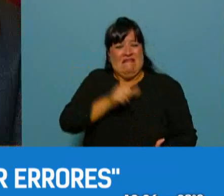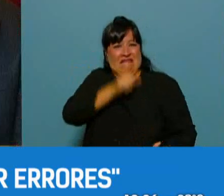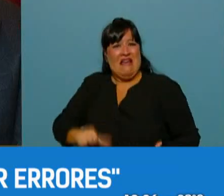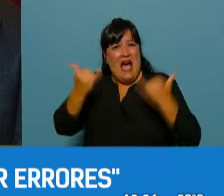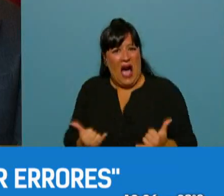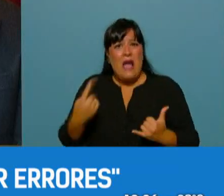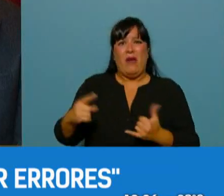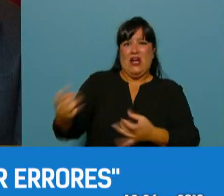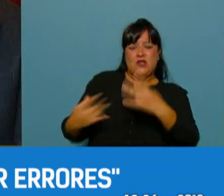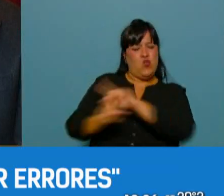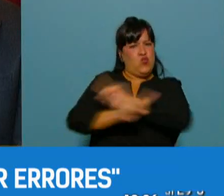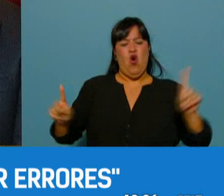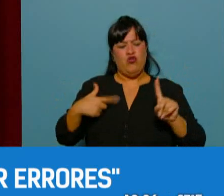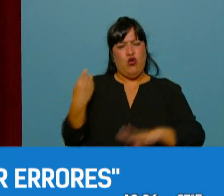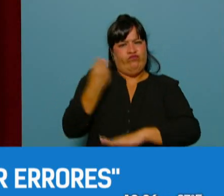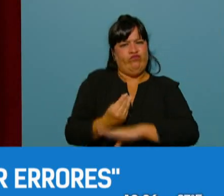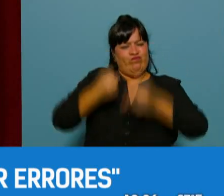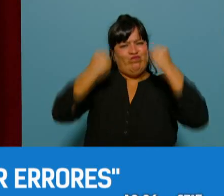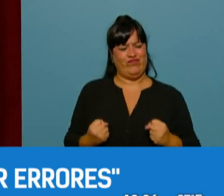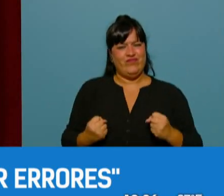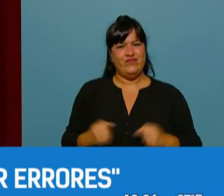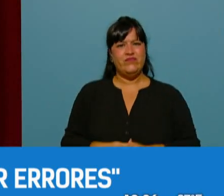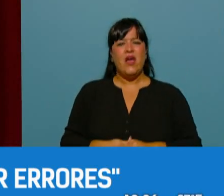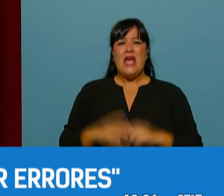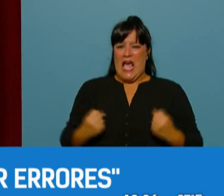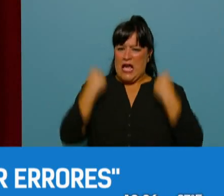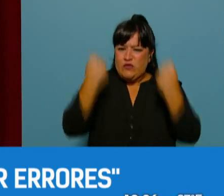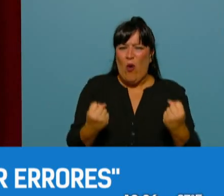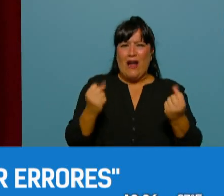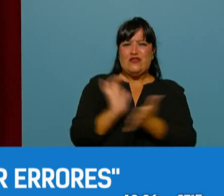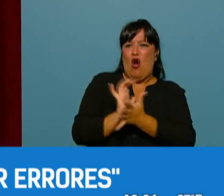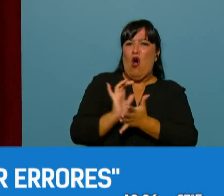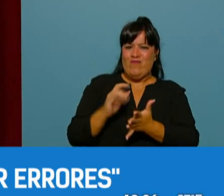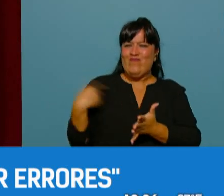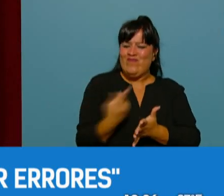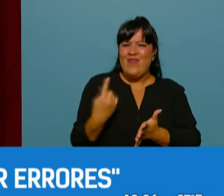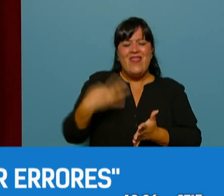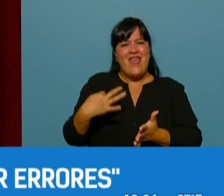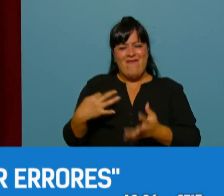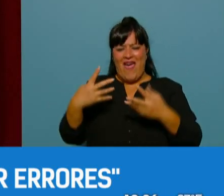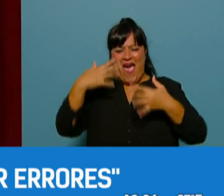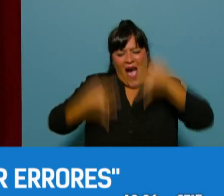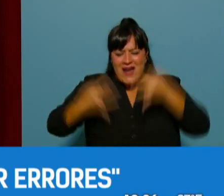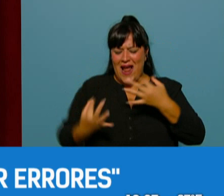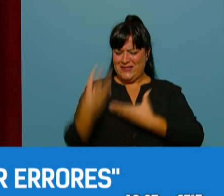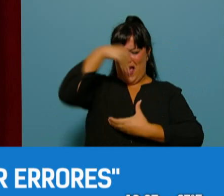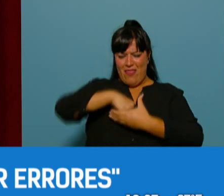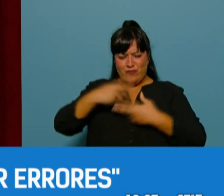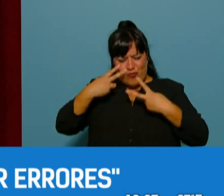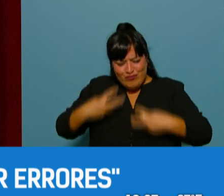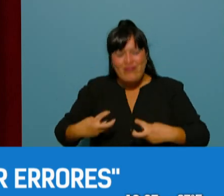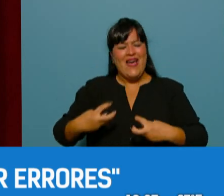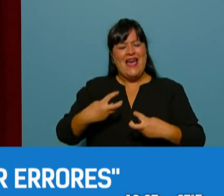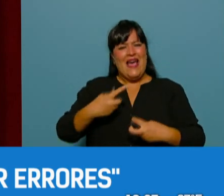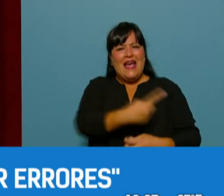Para que tanto esfuerzo no haya sido en vano, es imperioso que todos hagamos un análisis introspectivo de lo que hasta aquí